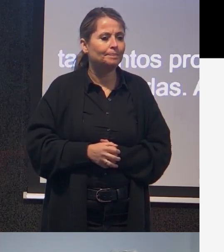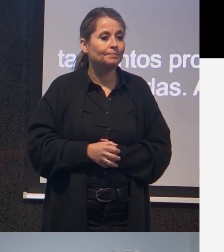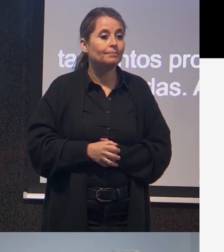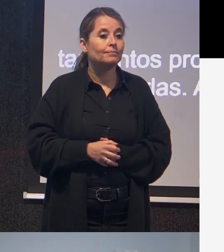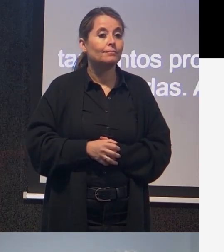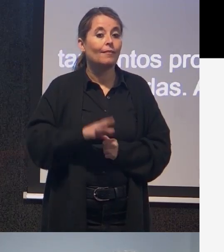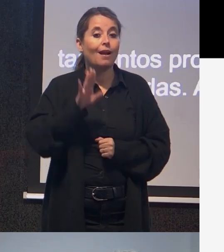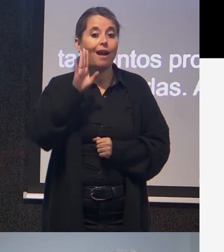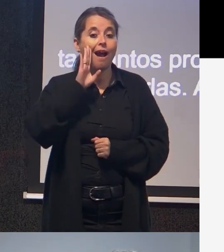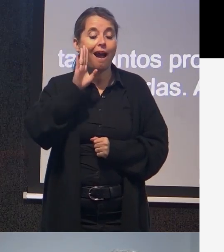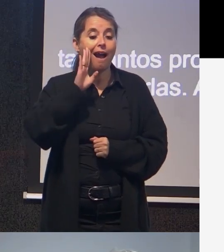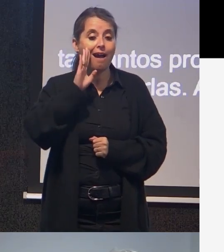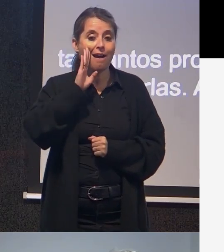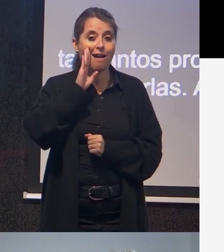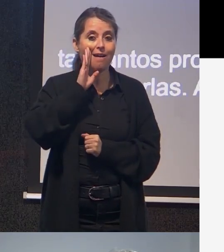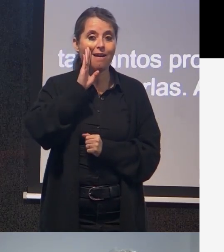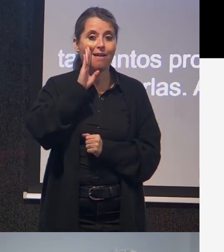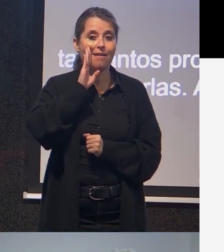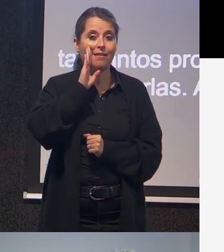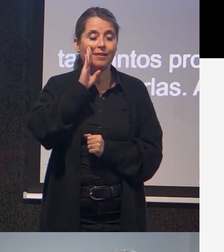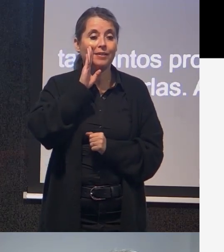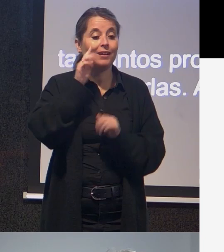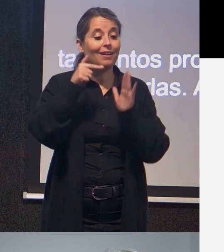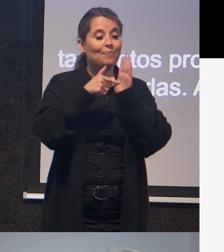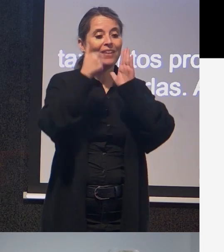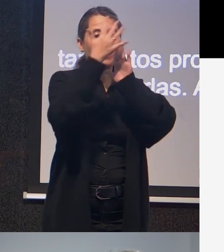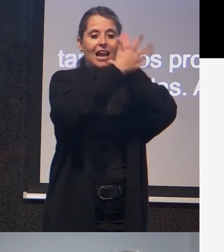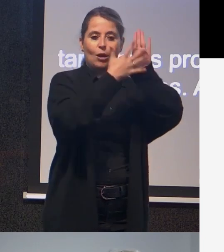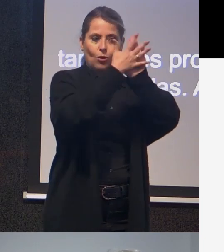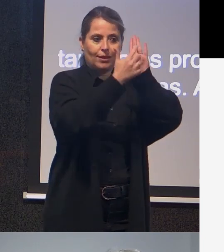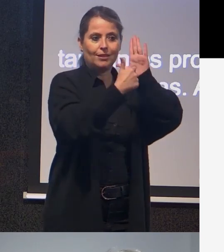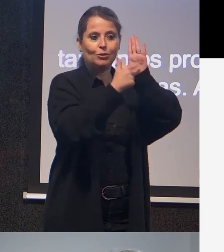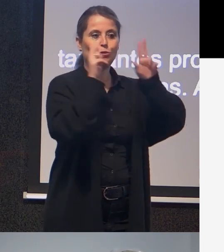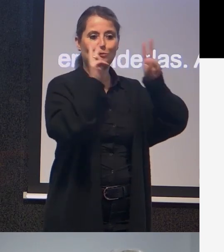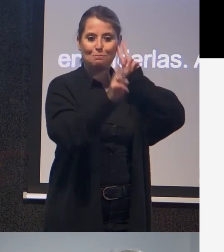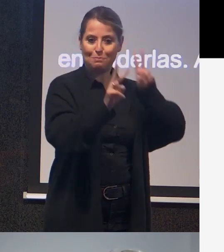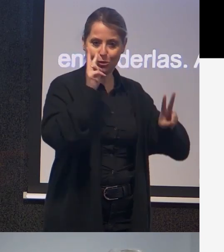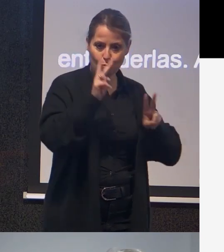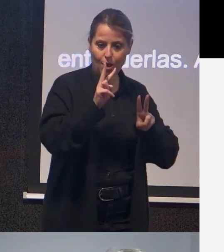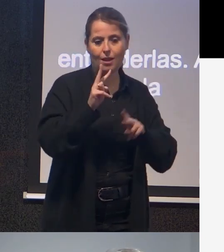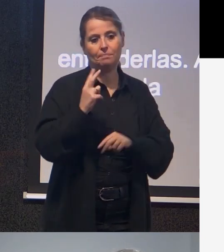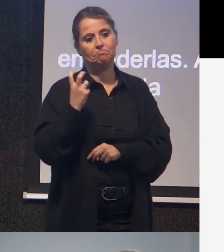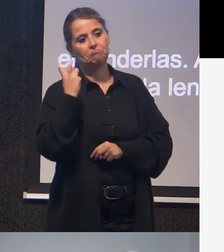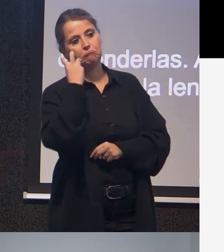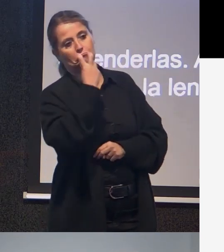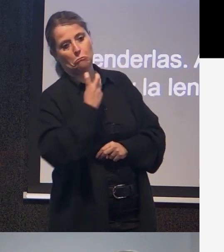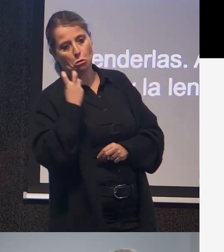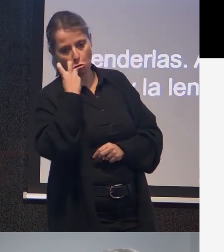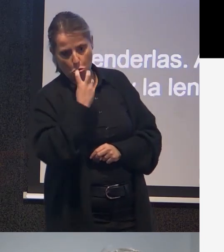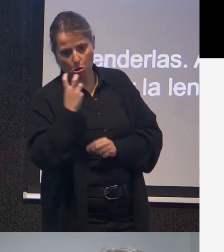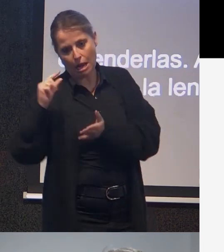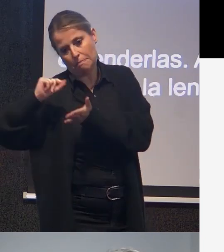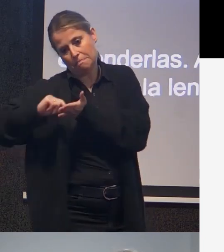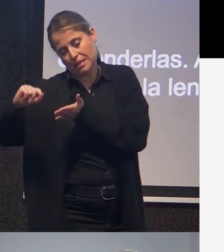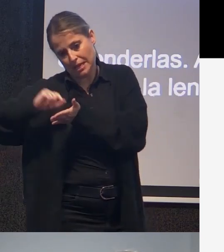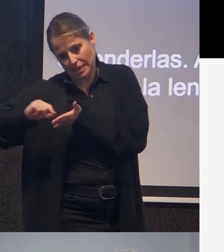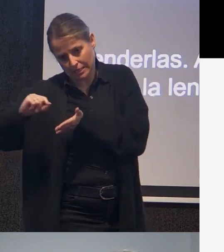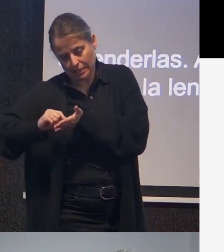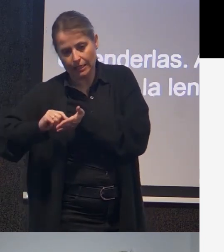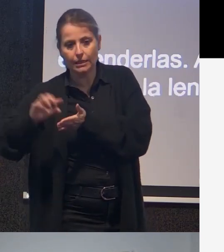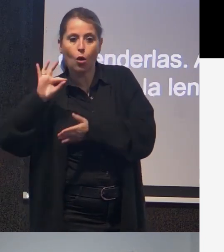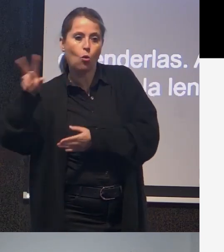Antes hemos dicho que la lengua de signos es visual y la lengua oral es escrita